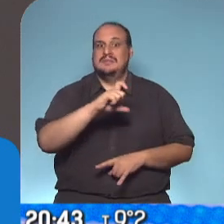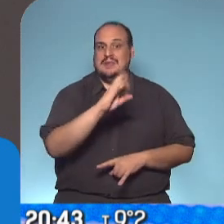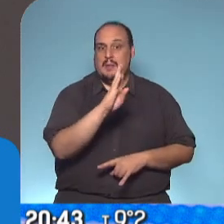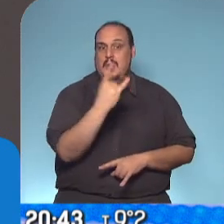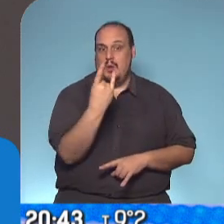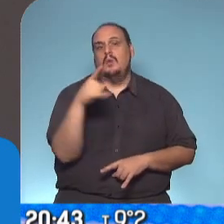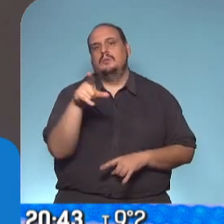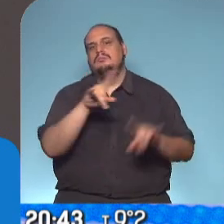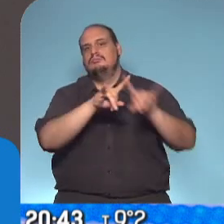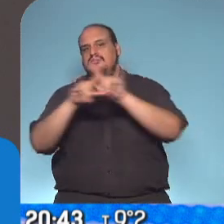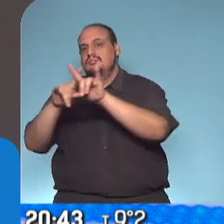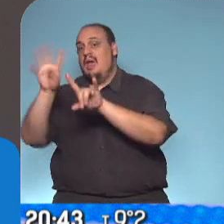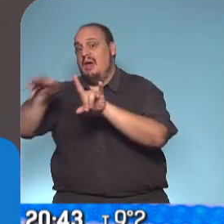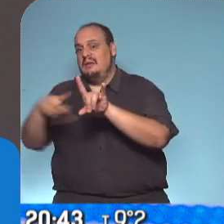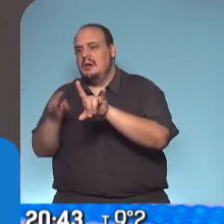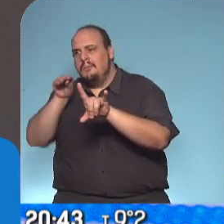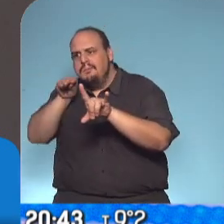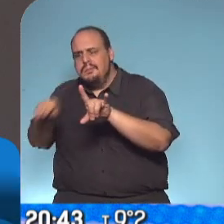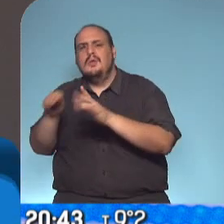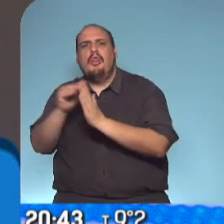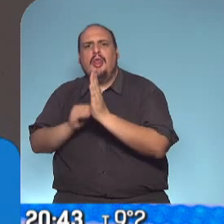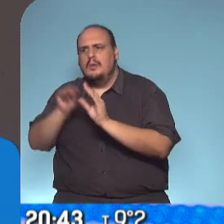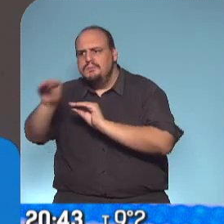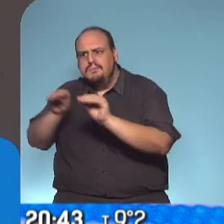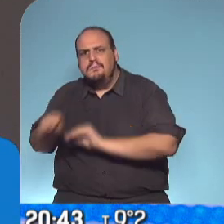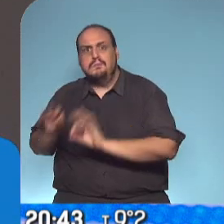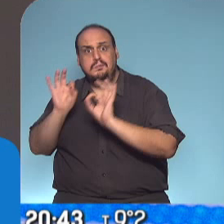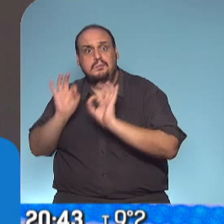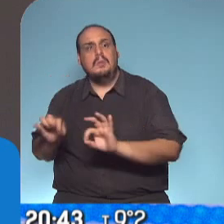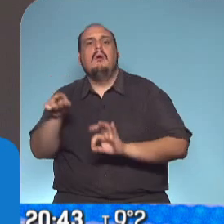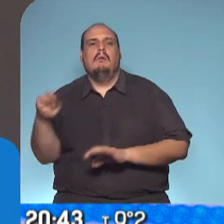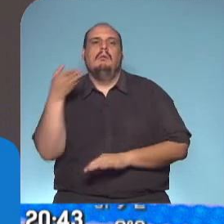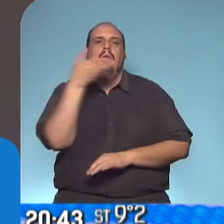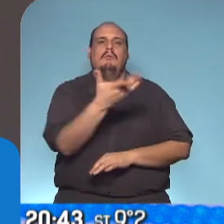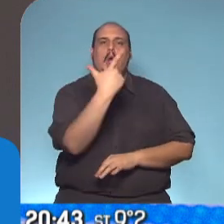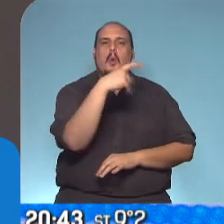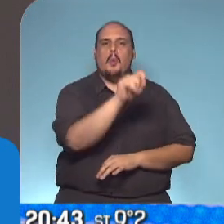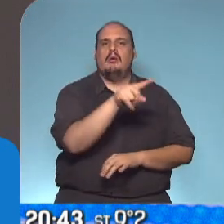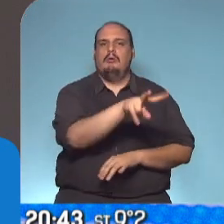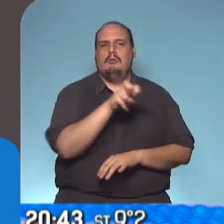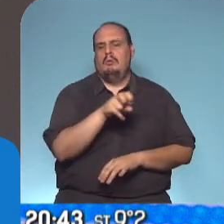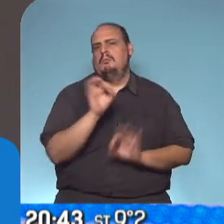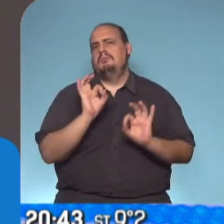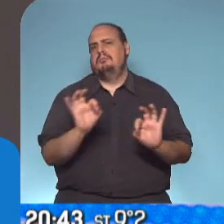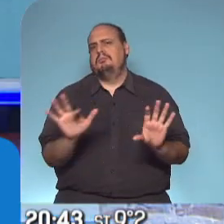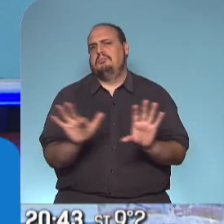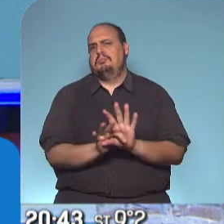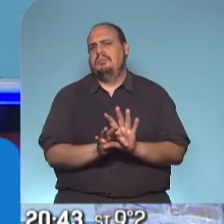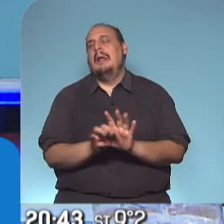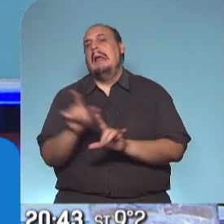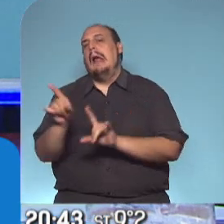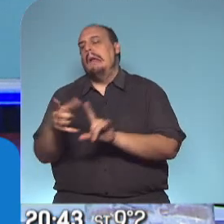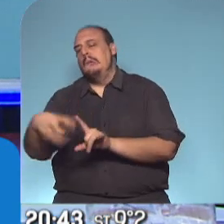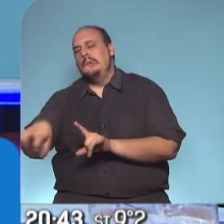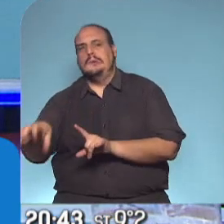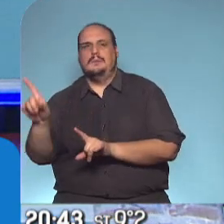página de ANSES, pusieron correctamente sus datos y a partir de ahí supieron y fueron a cobrar al banco su ingreso familiar. Hubo una